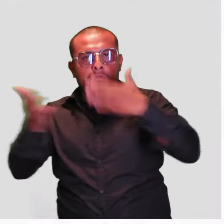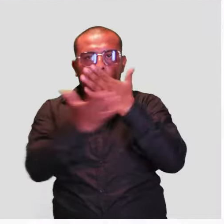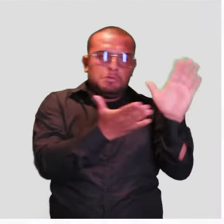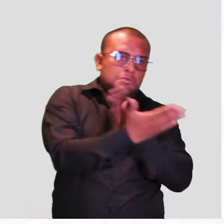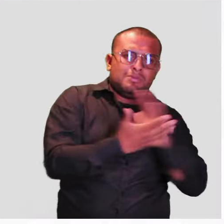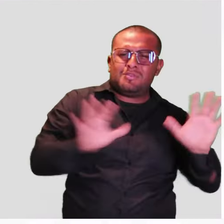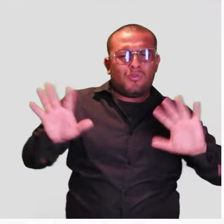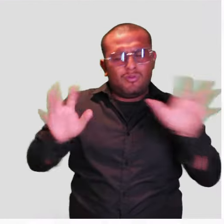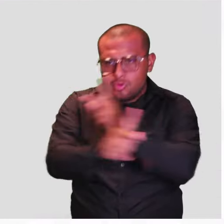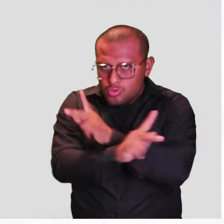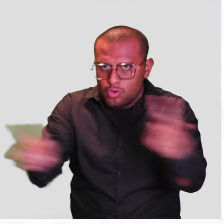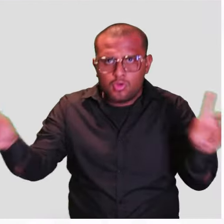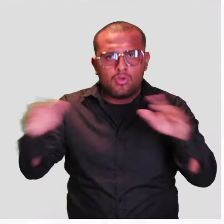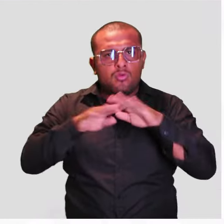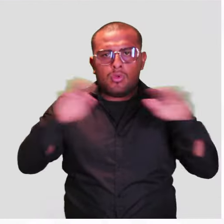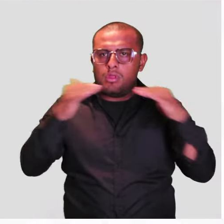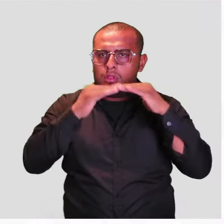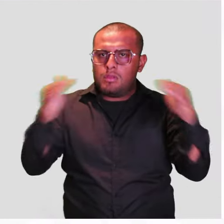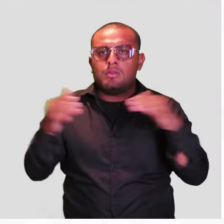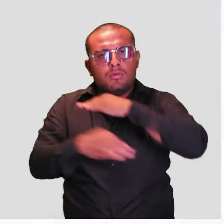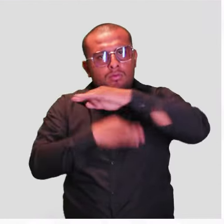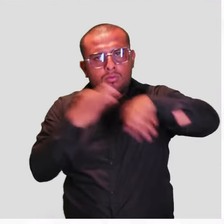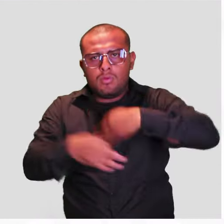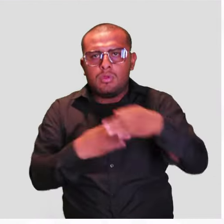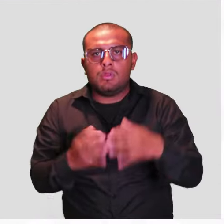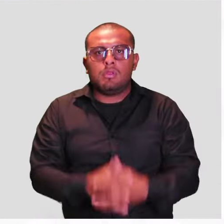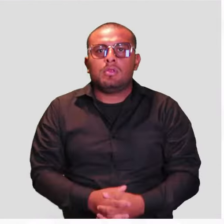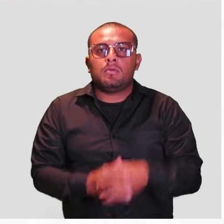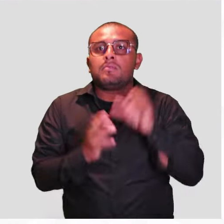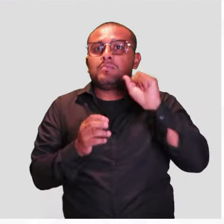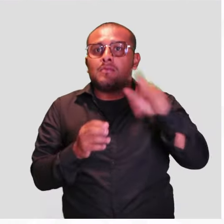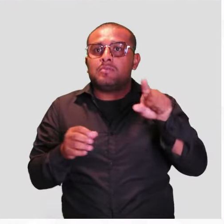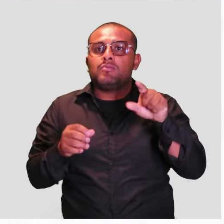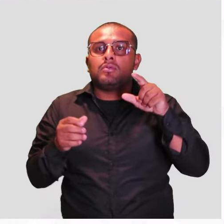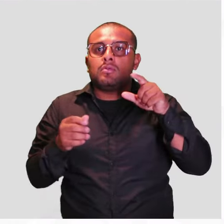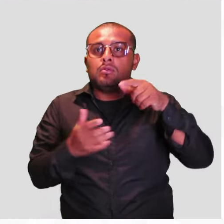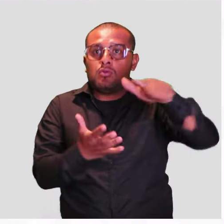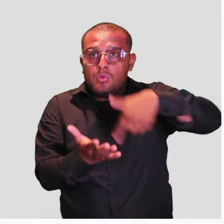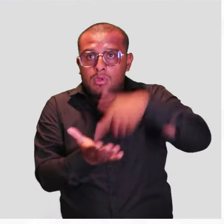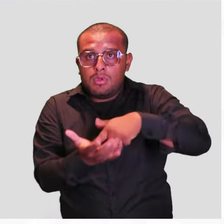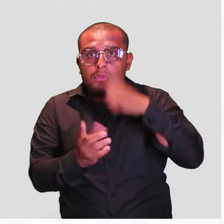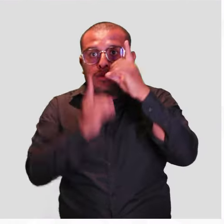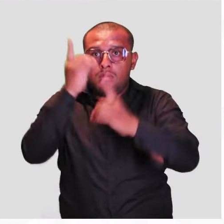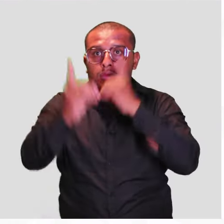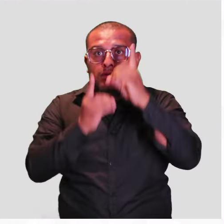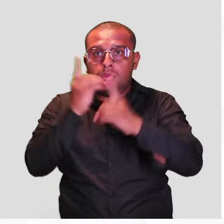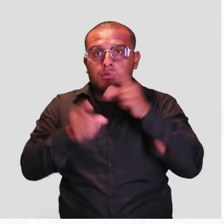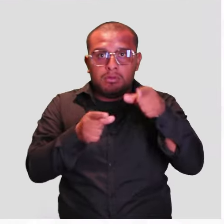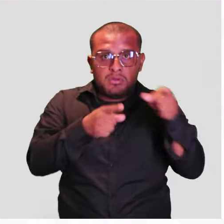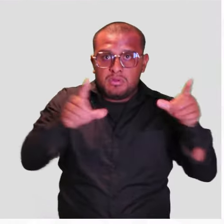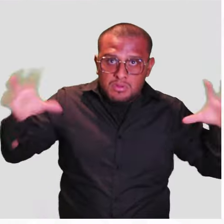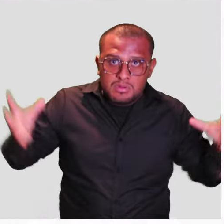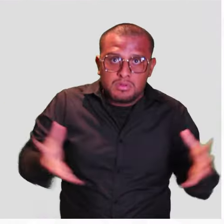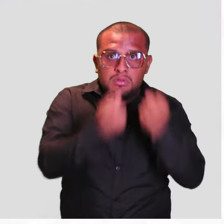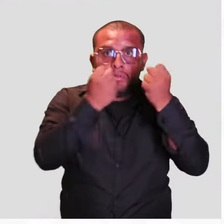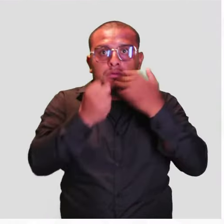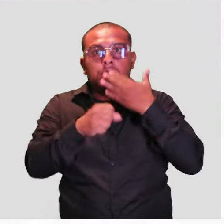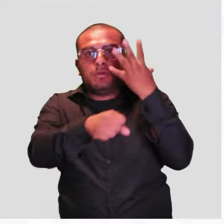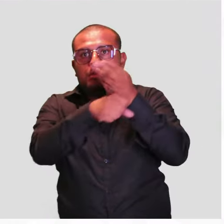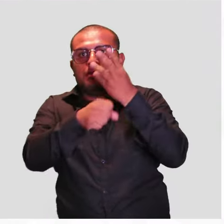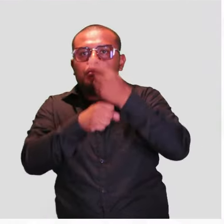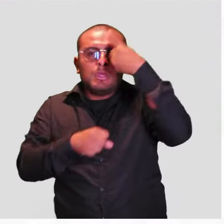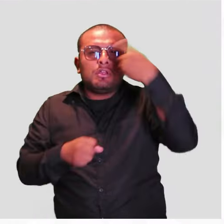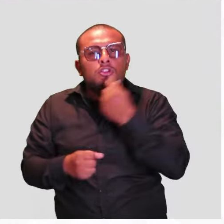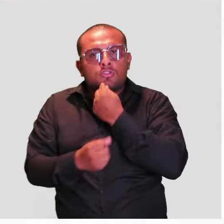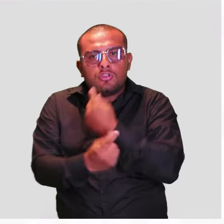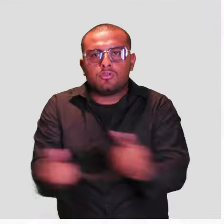Las becas son para todos. En el deporte, hay que recuperar cada espacio deportivo en San Juan del Río. Eso cuenta mucho para el sano esparcimiento de los niños, de los